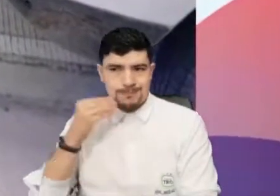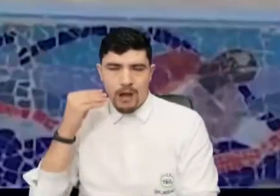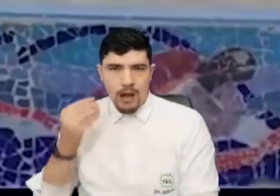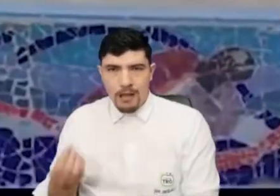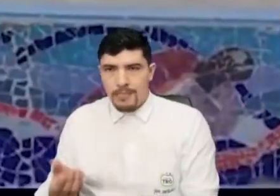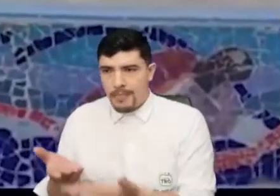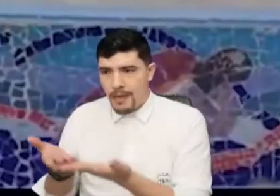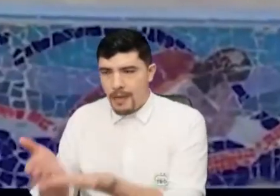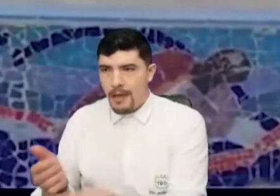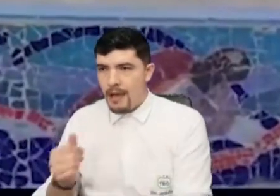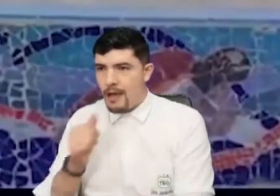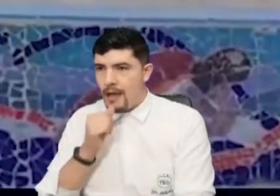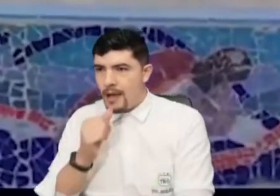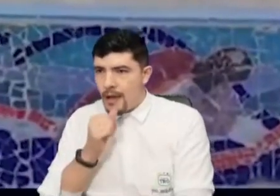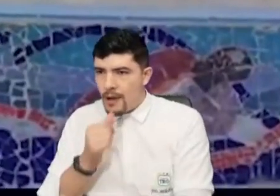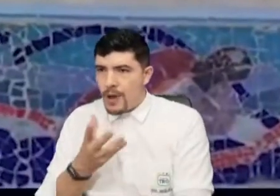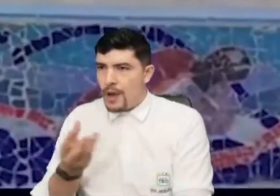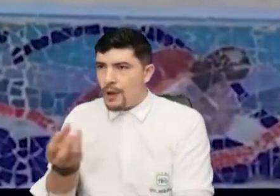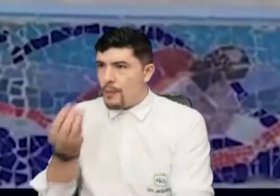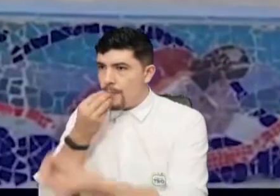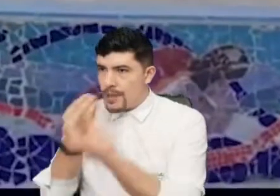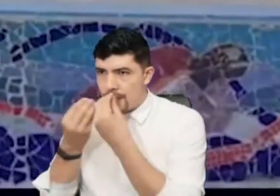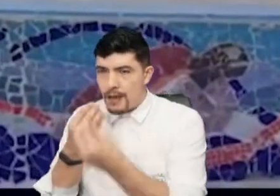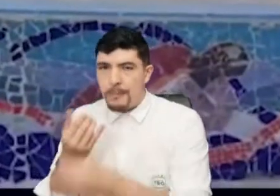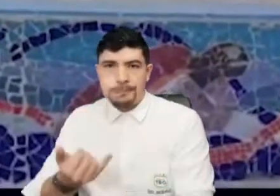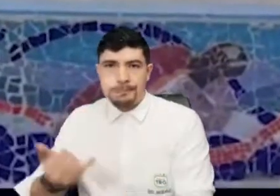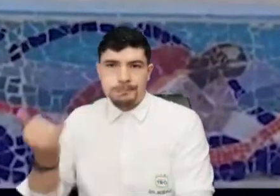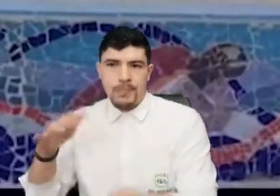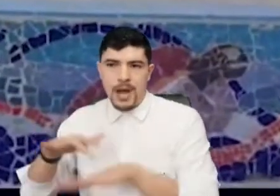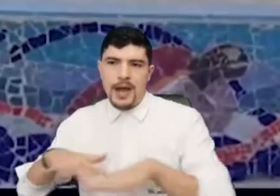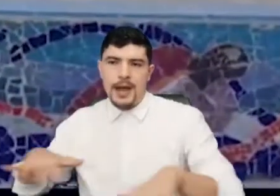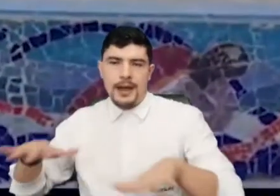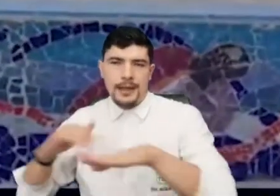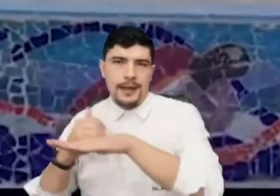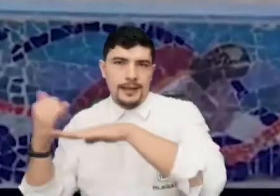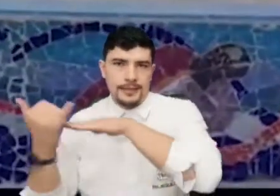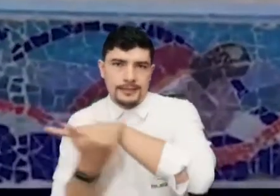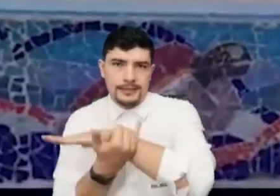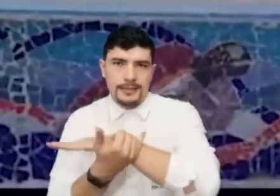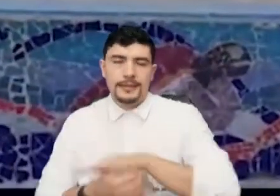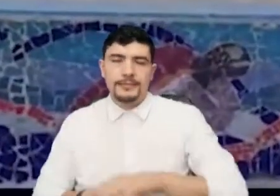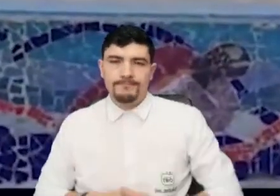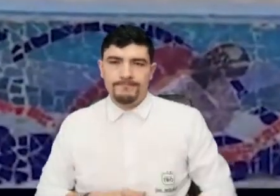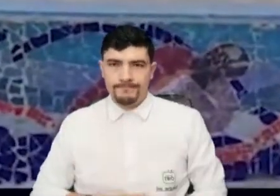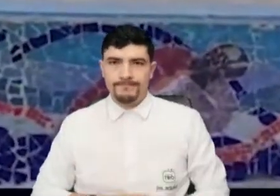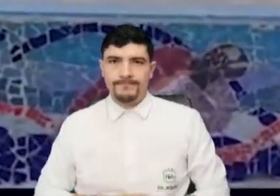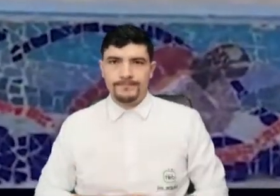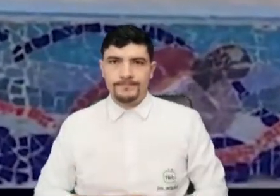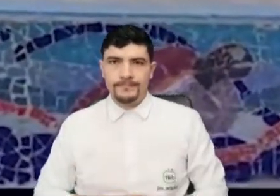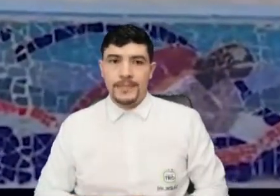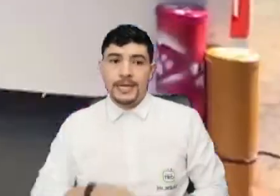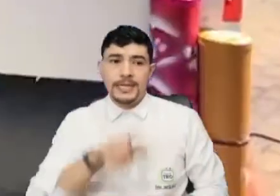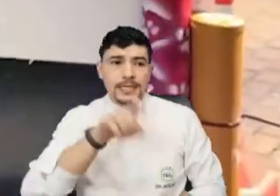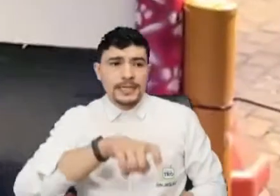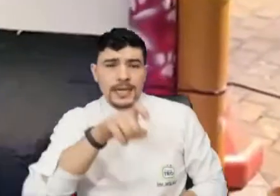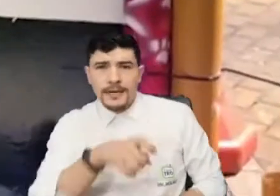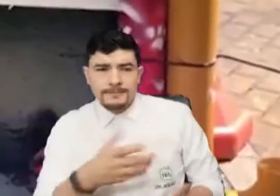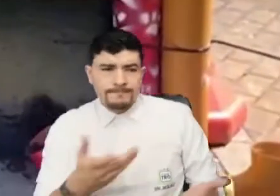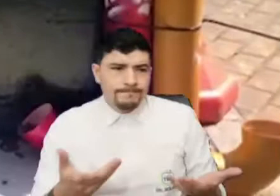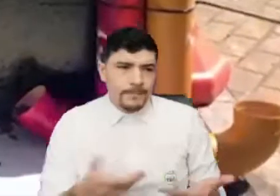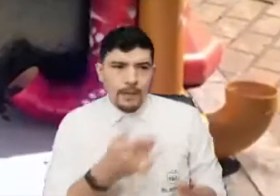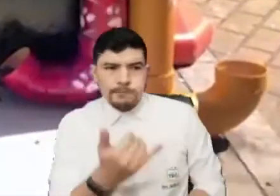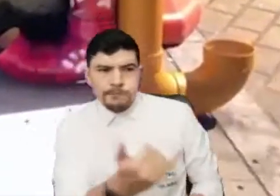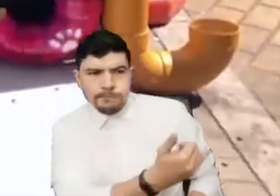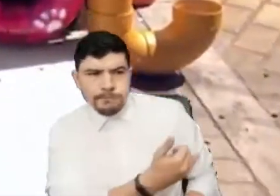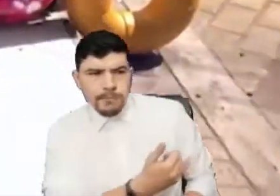iniciativa realmente de la necesidad de los animalitos de la calle para alimentarse teniendo en cuenta este